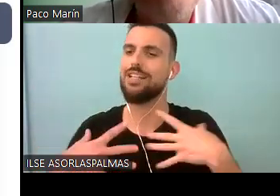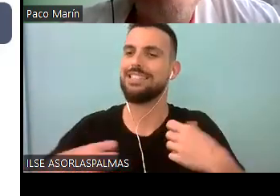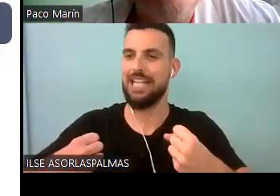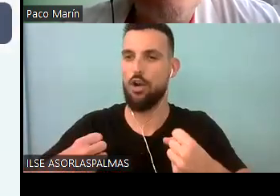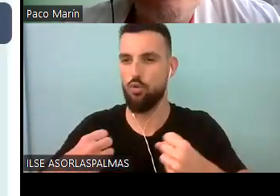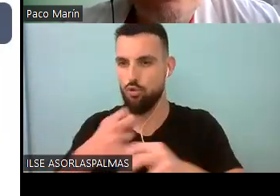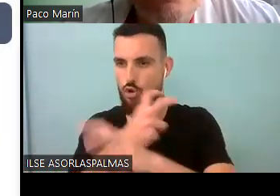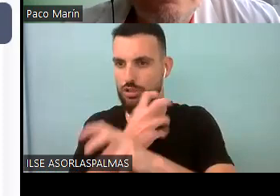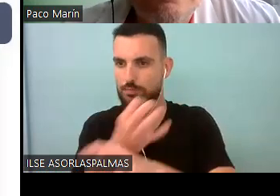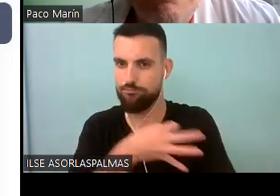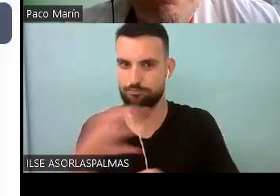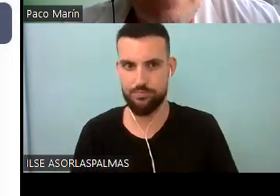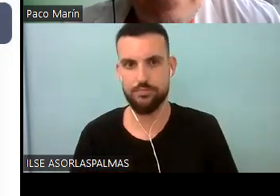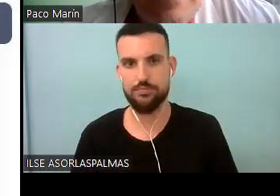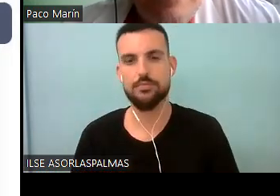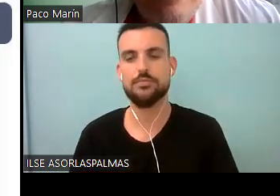adecuada.